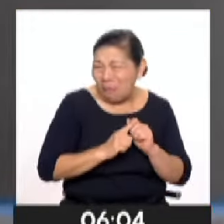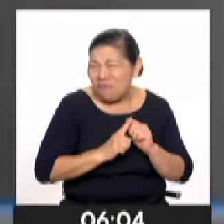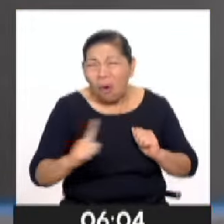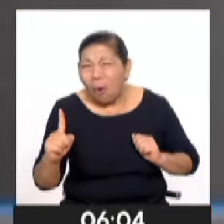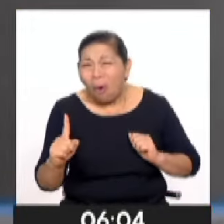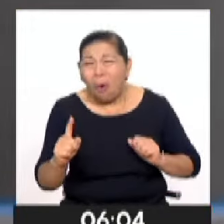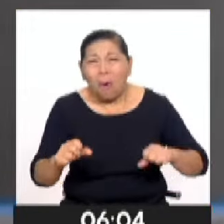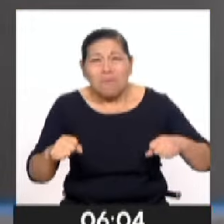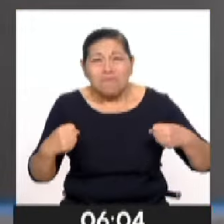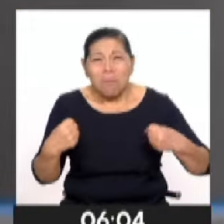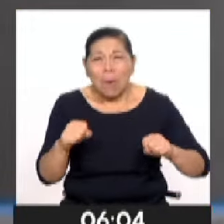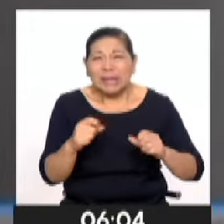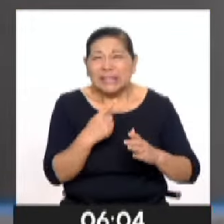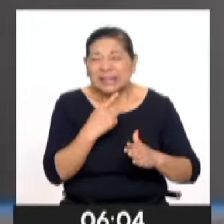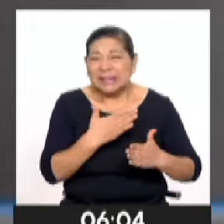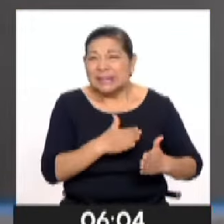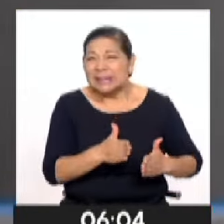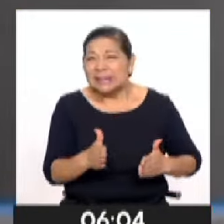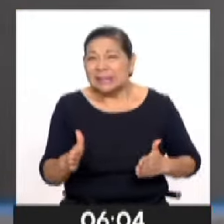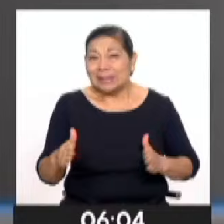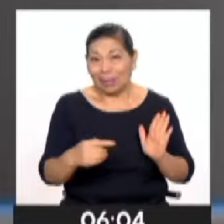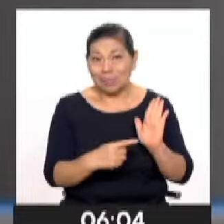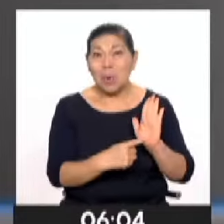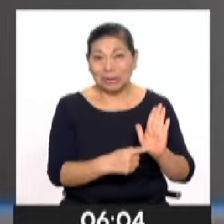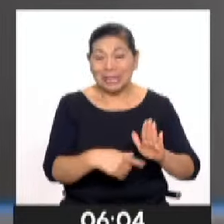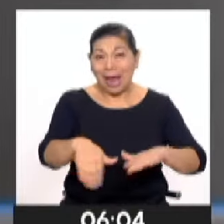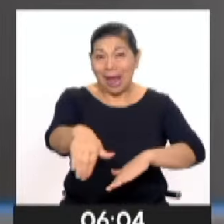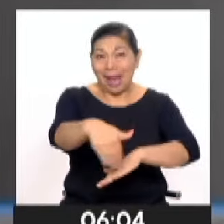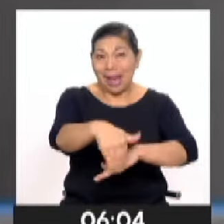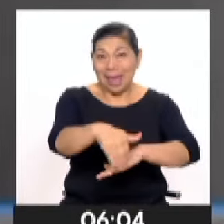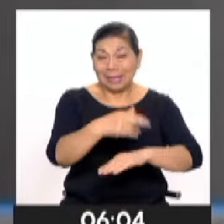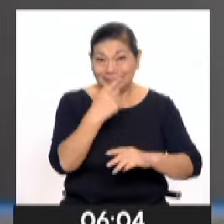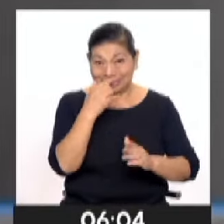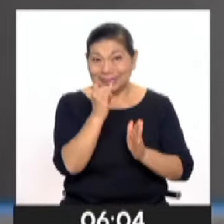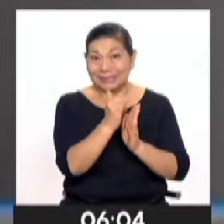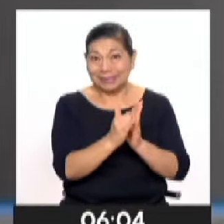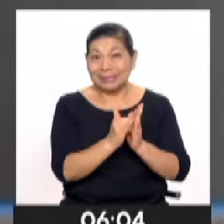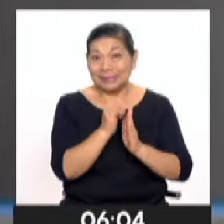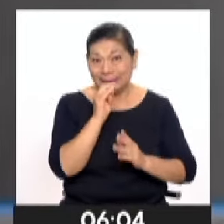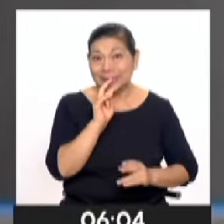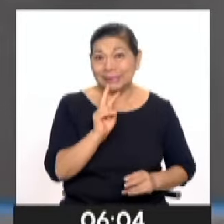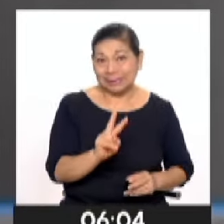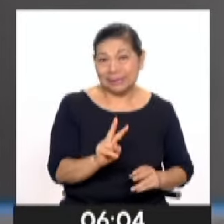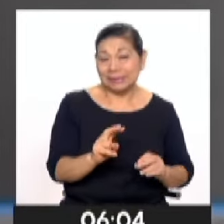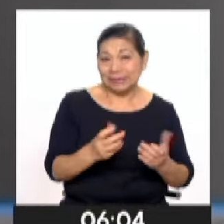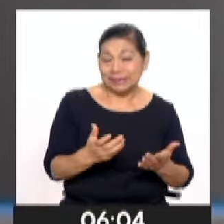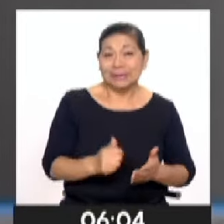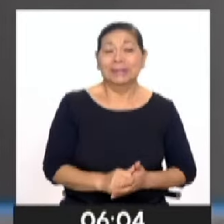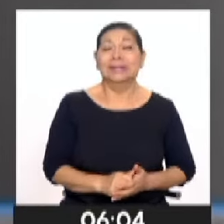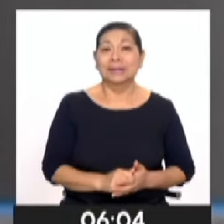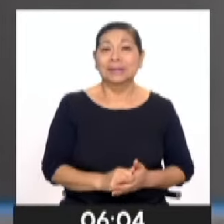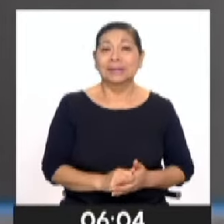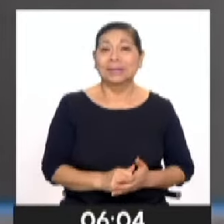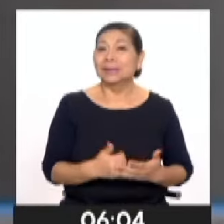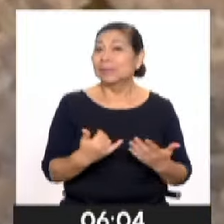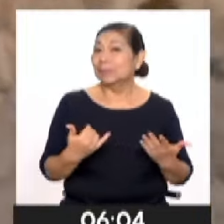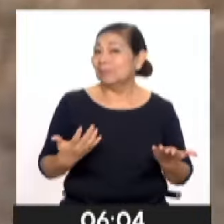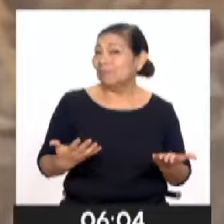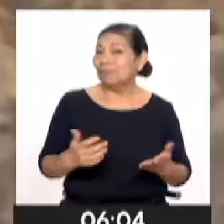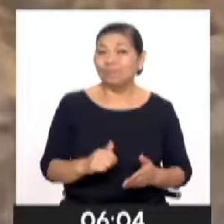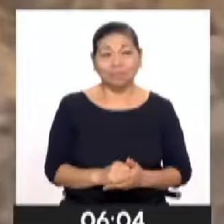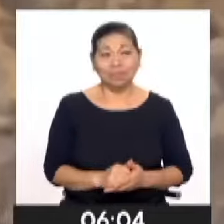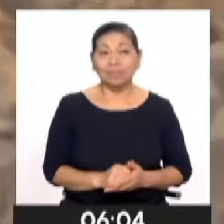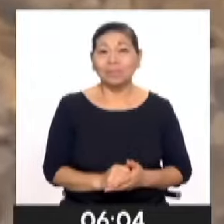calle por la calle Los Ébanos que vamos a mostrarles a continuación con las imágenes de César Pineda los en este caso